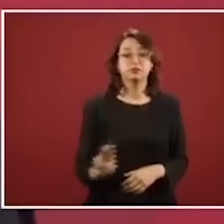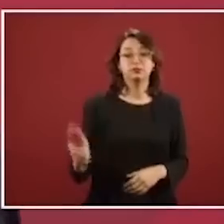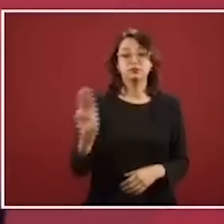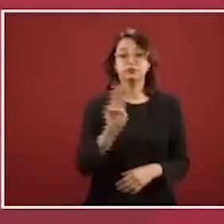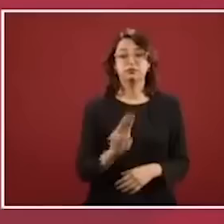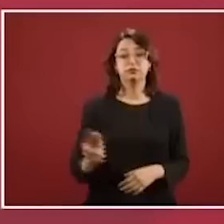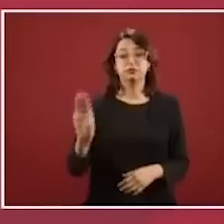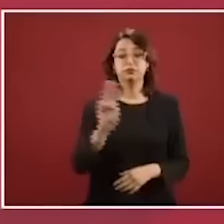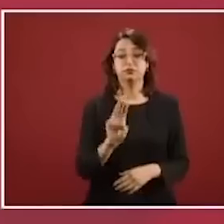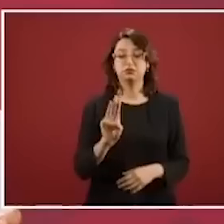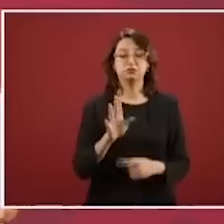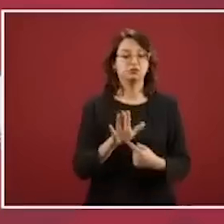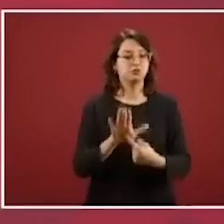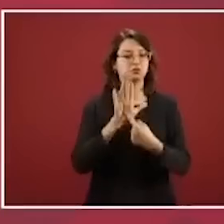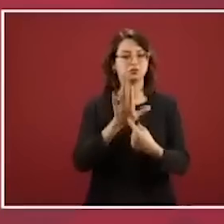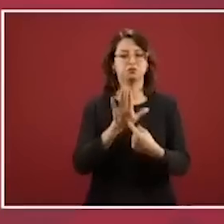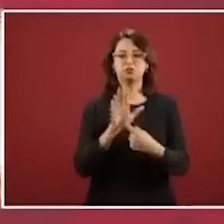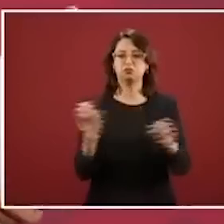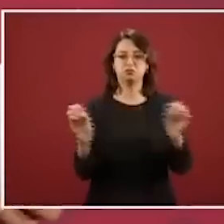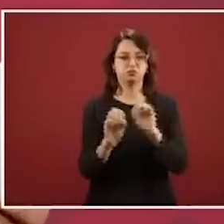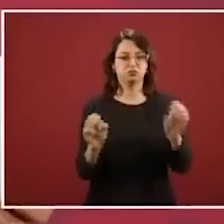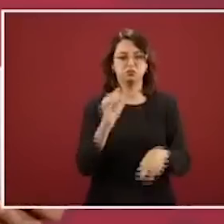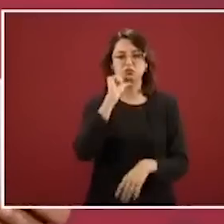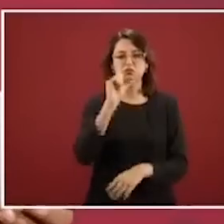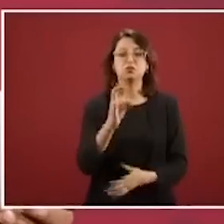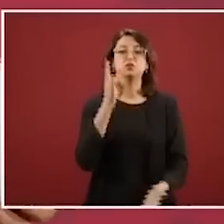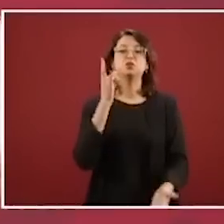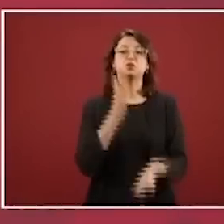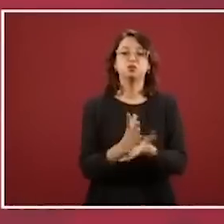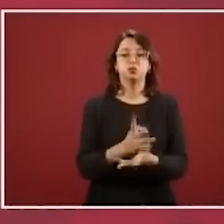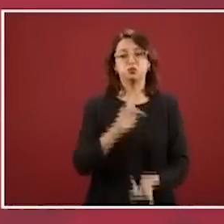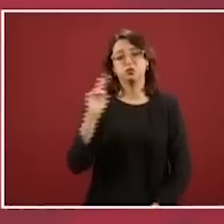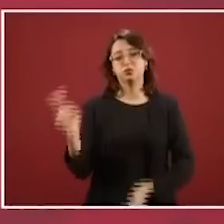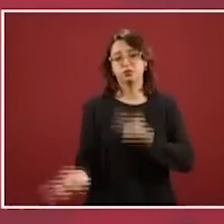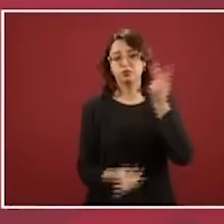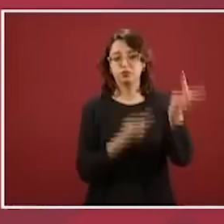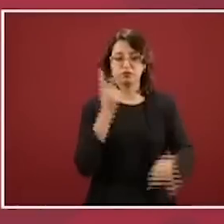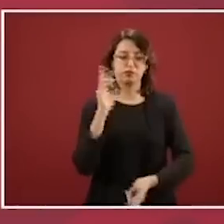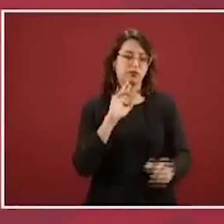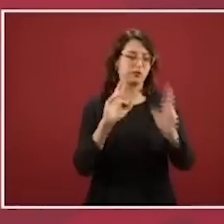hay exposición. Contesto todas las preguntas